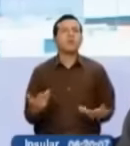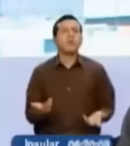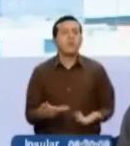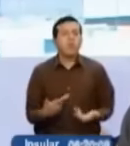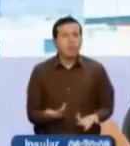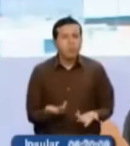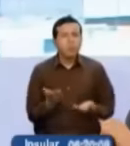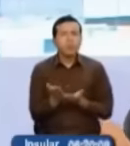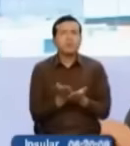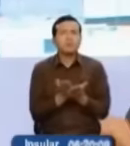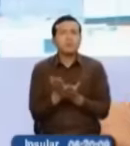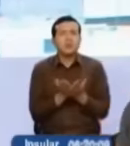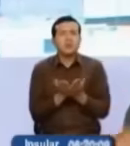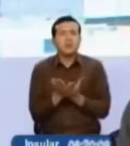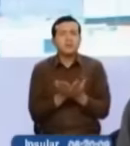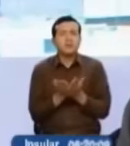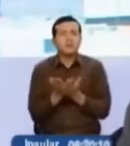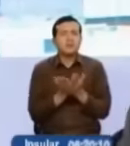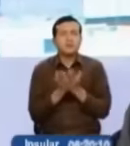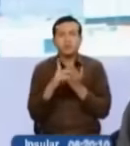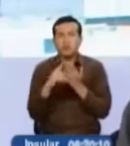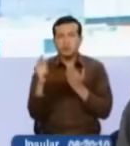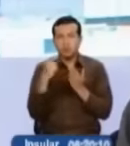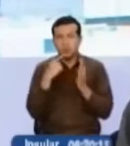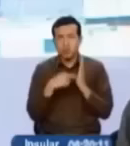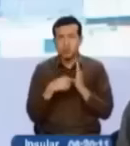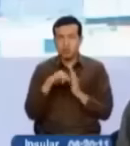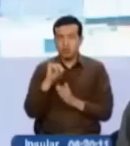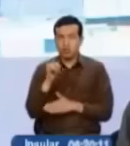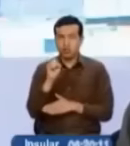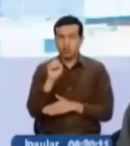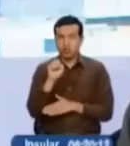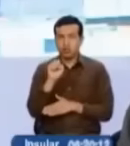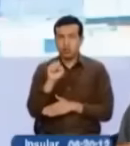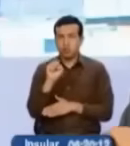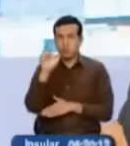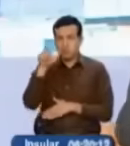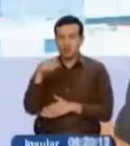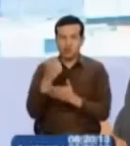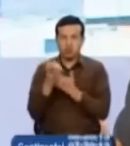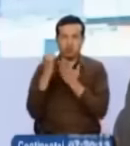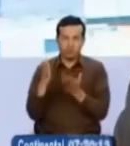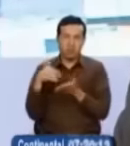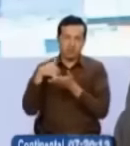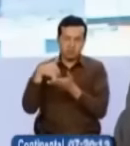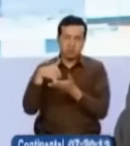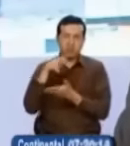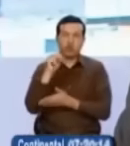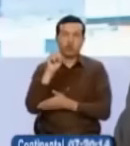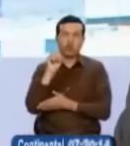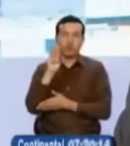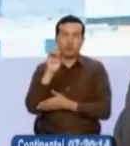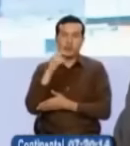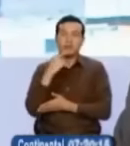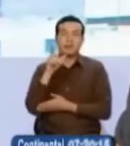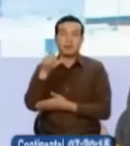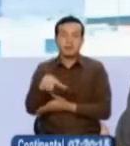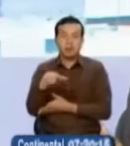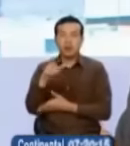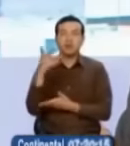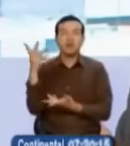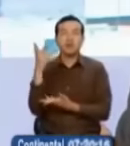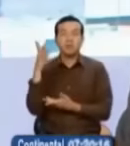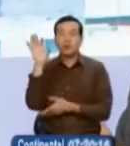desarrolla el servicio financiero. Aquí, por ejemplo, Joseph Stiglitz, Premio Nobel de Economía, reconoce que una de las fallas del mercado es